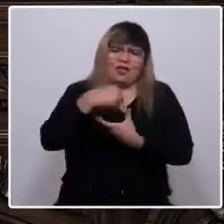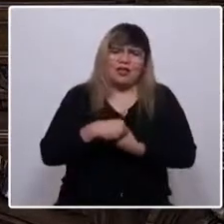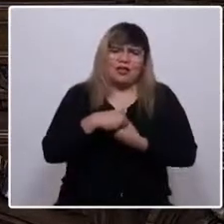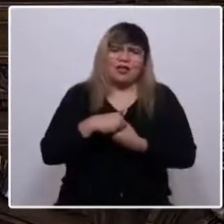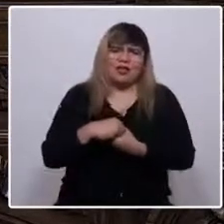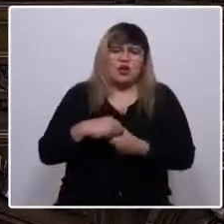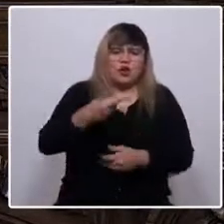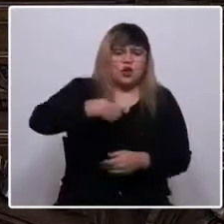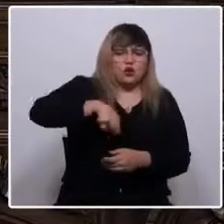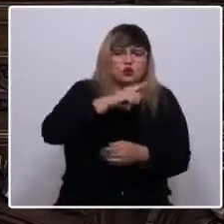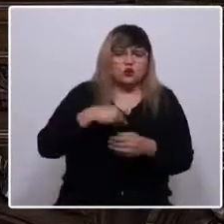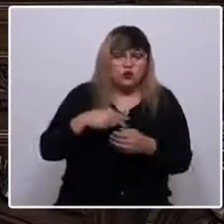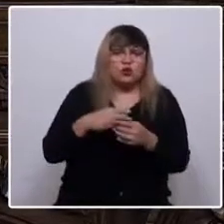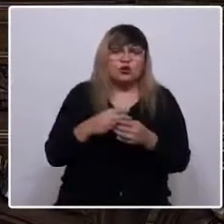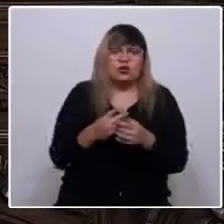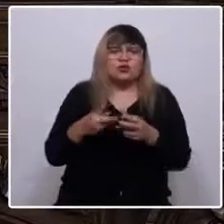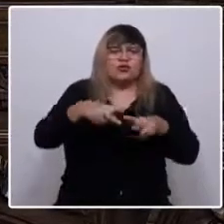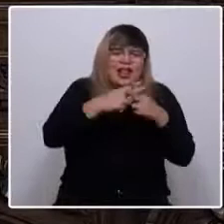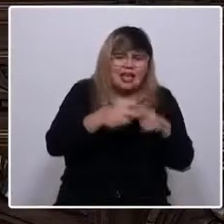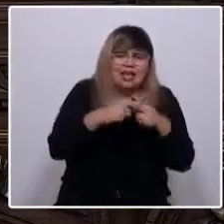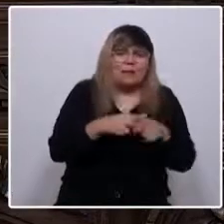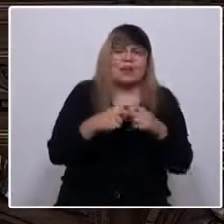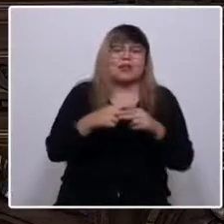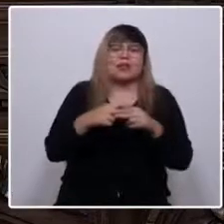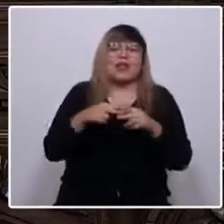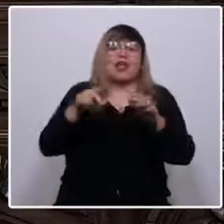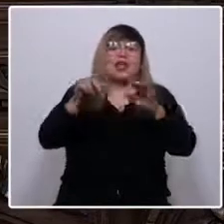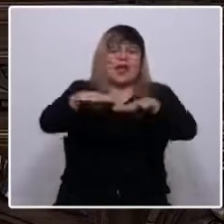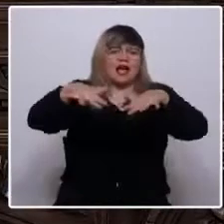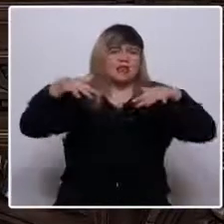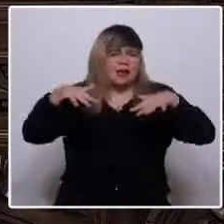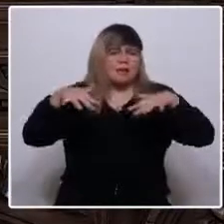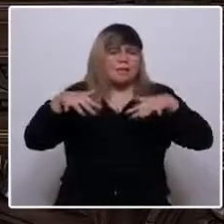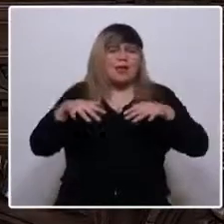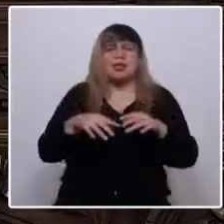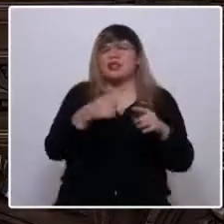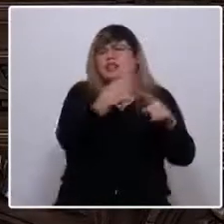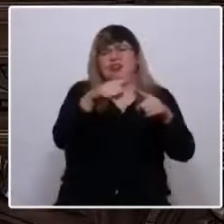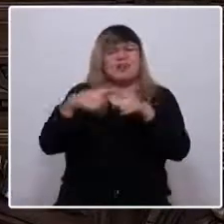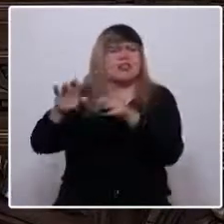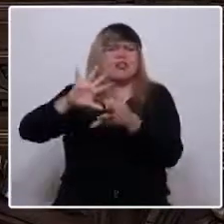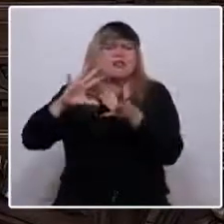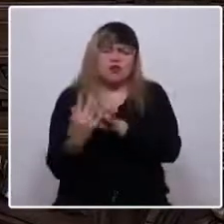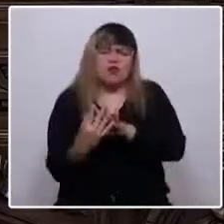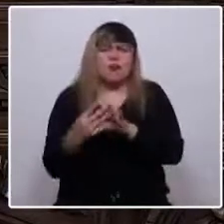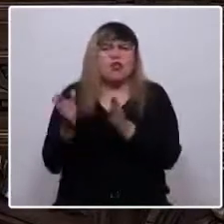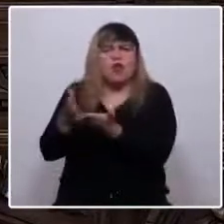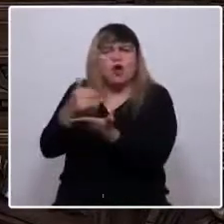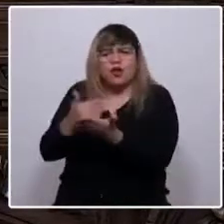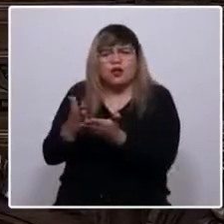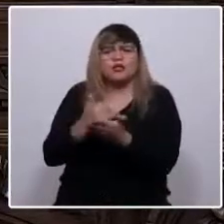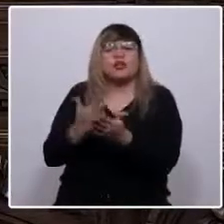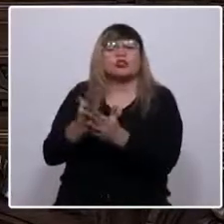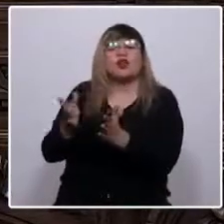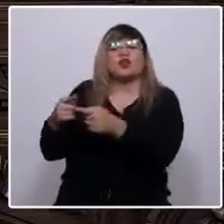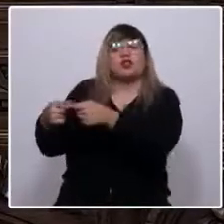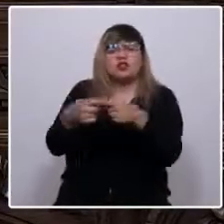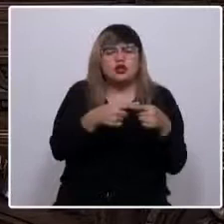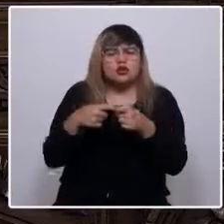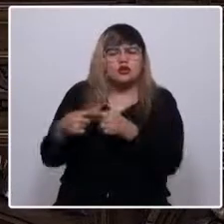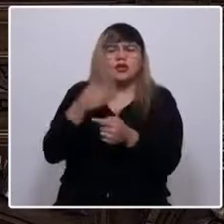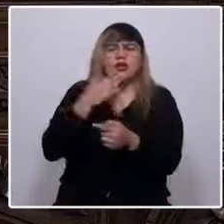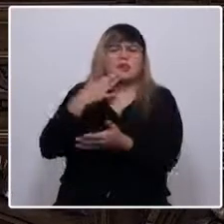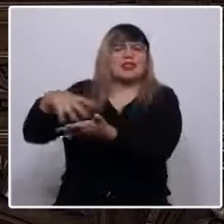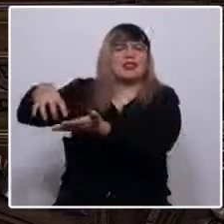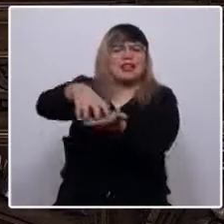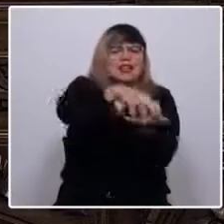el nexo y las herramientas de la asamblea gabriel de colectivo y tanta otra forma de organización social y territorial que día a día por medio